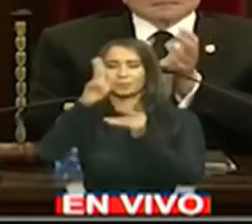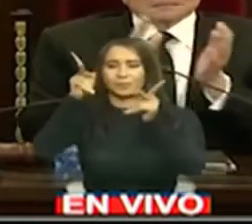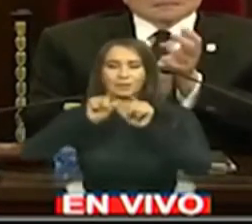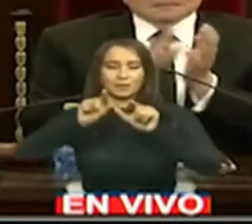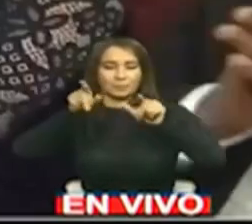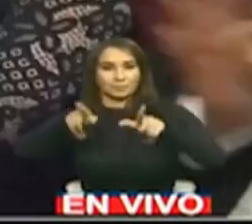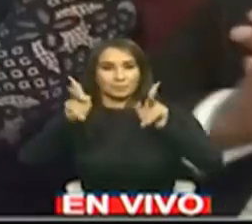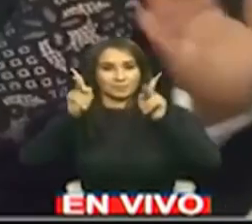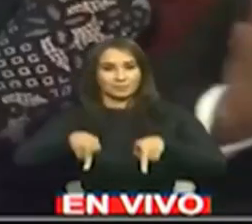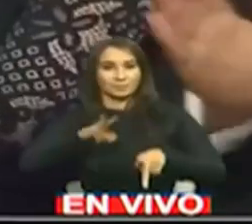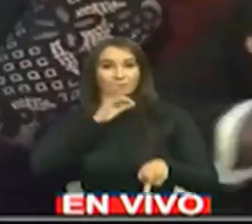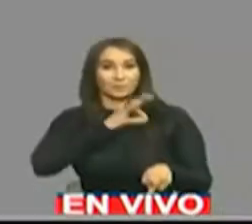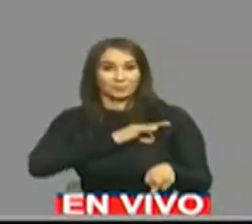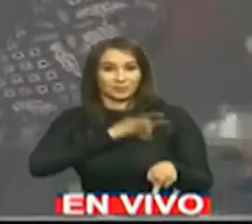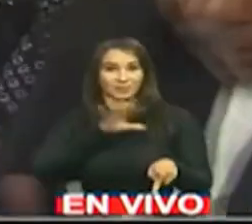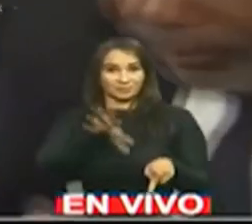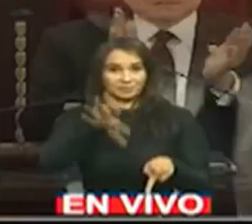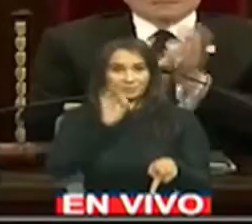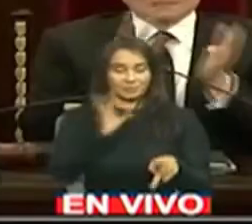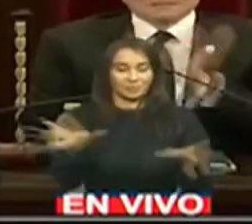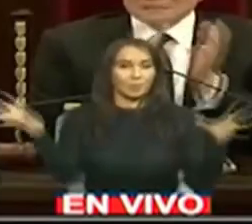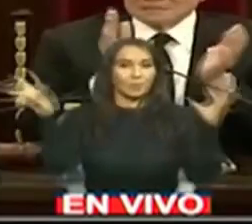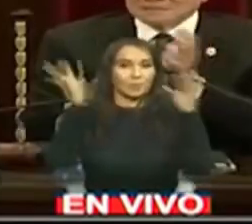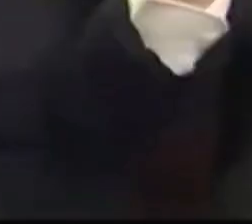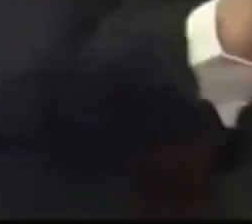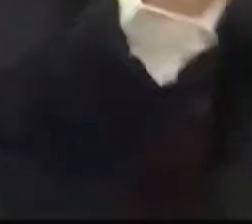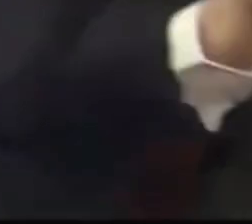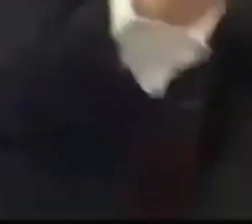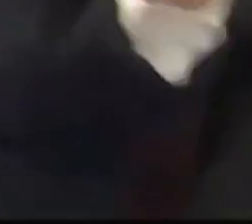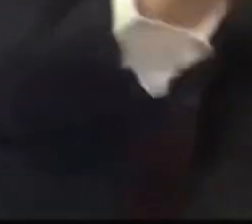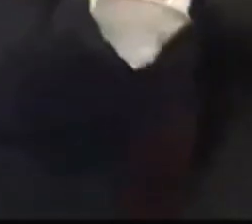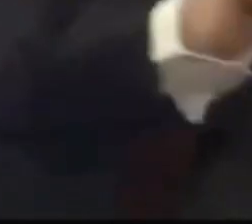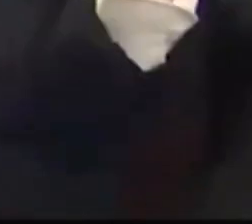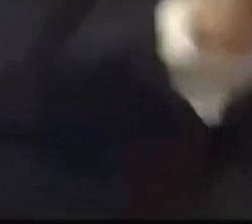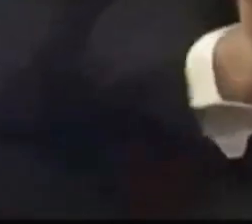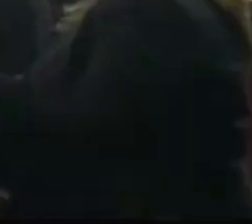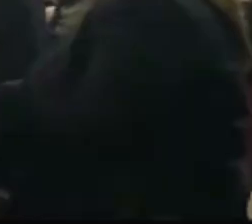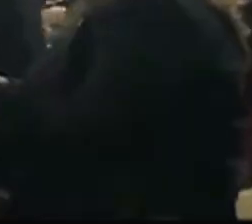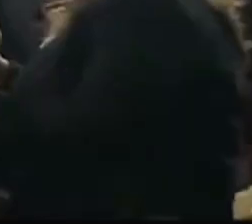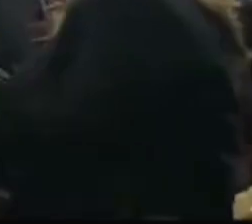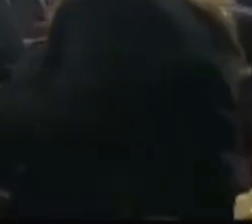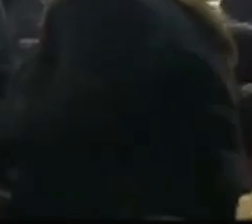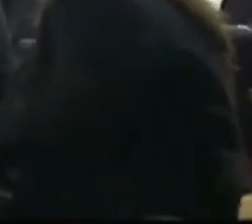y vamos a añadir 400.000 más. Este monto